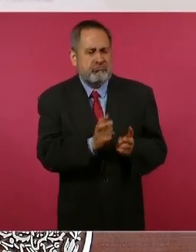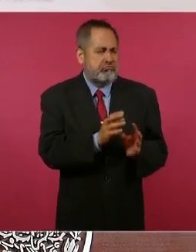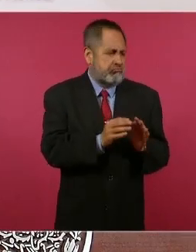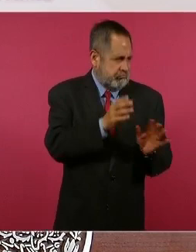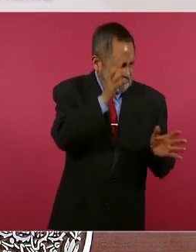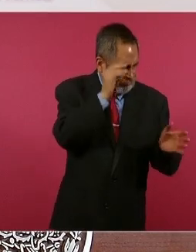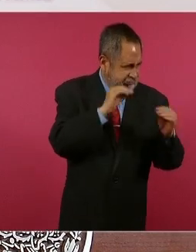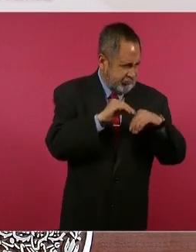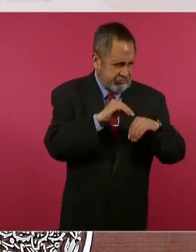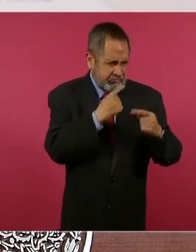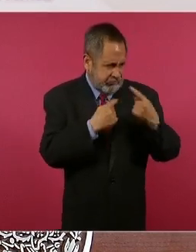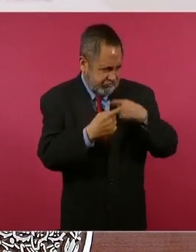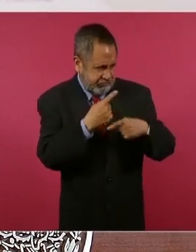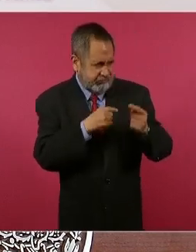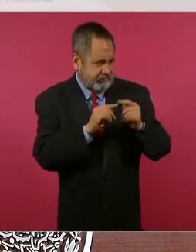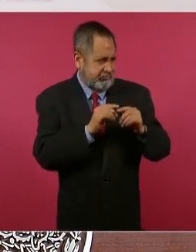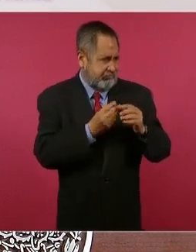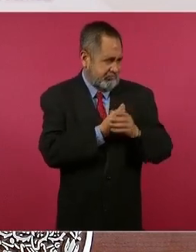no de